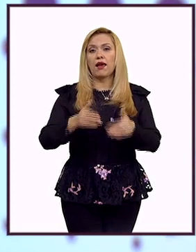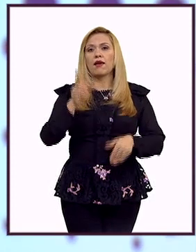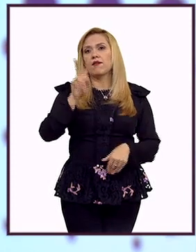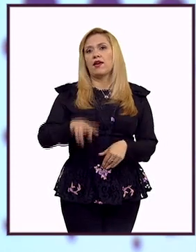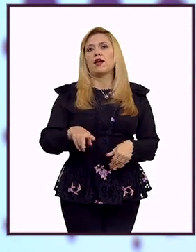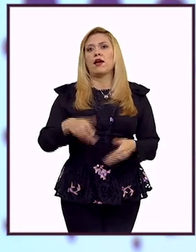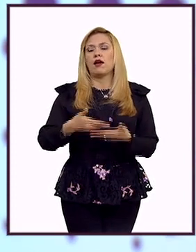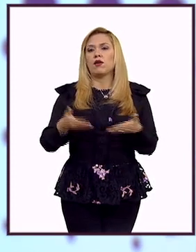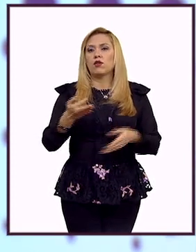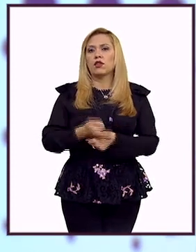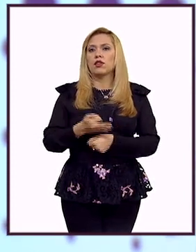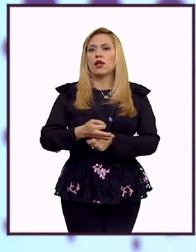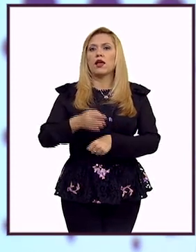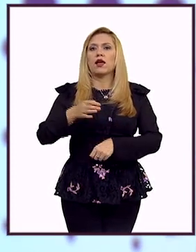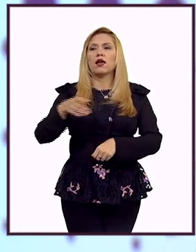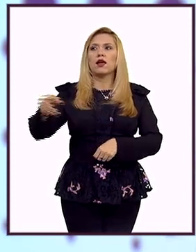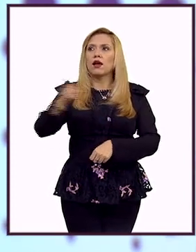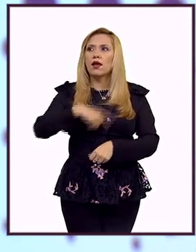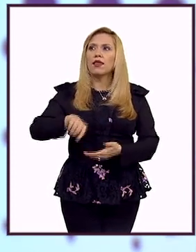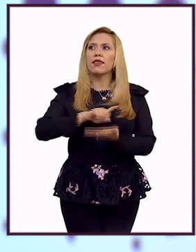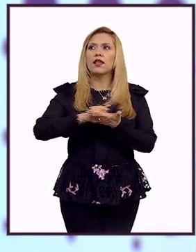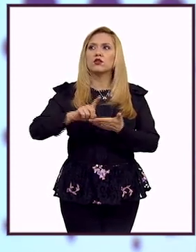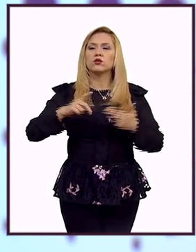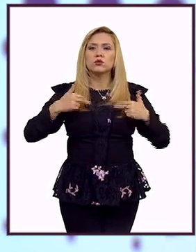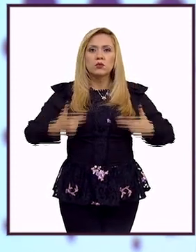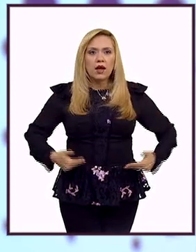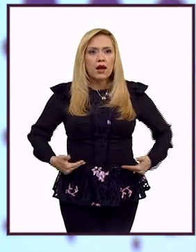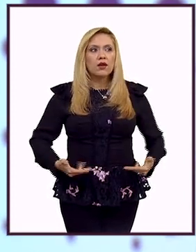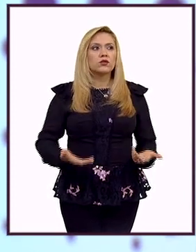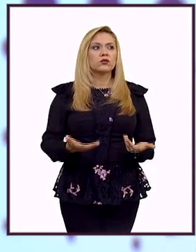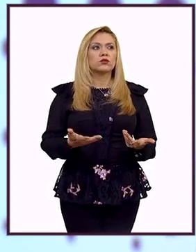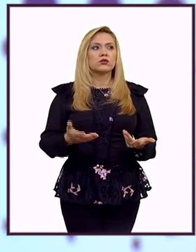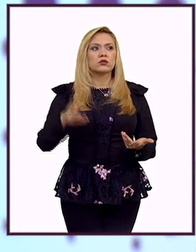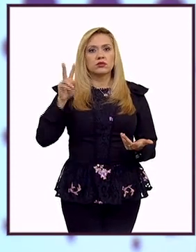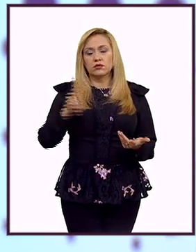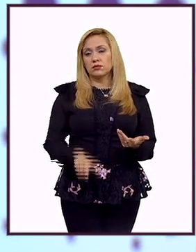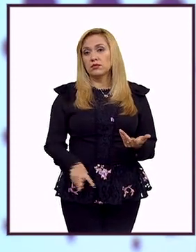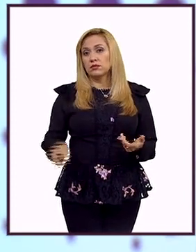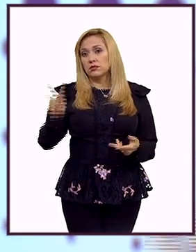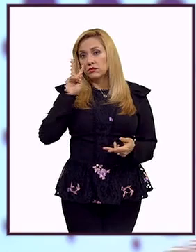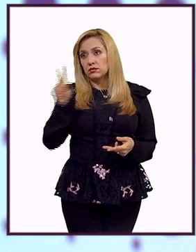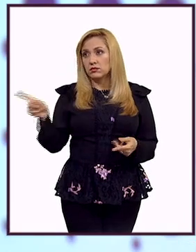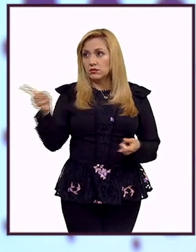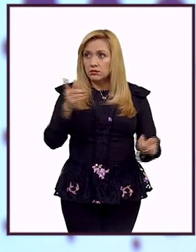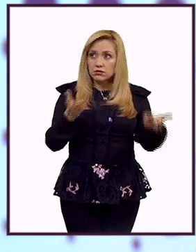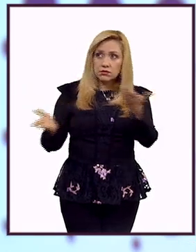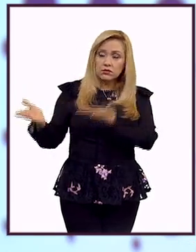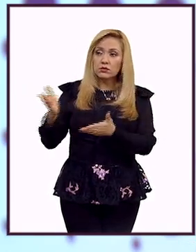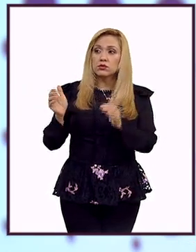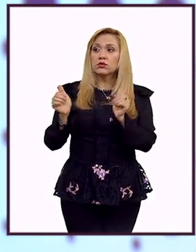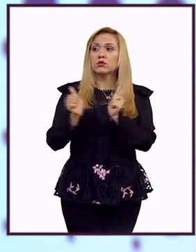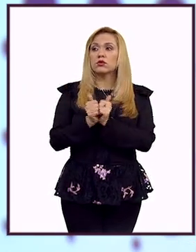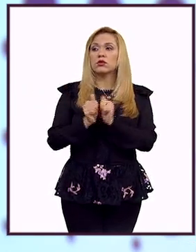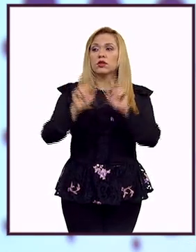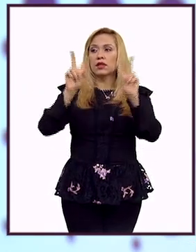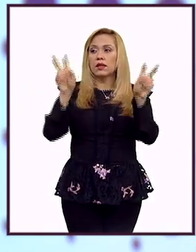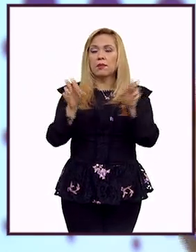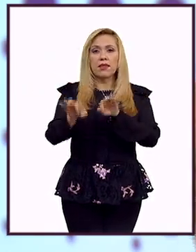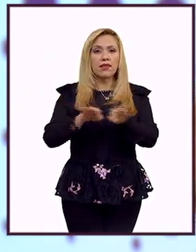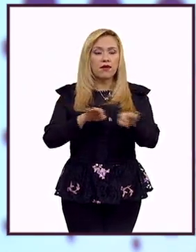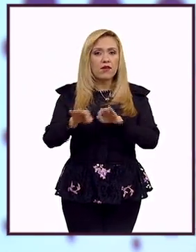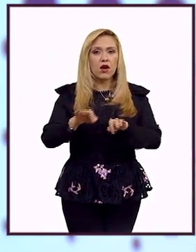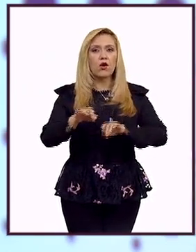la agenda de empresas, Estado y Derechos Humanos es una en donde hay una vinculación muy particular, no solamente para el tema de